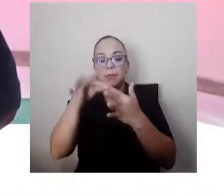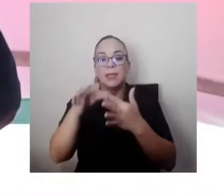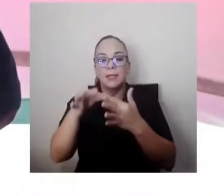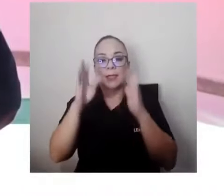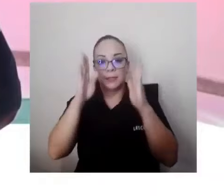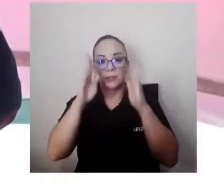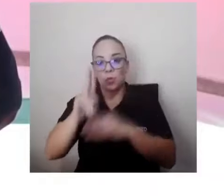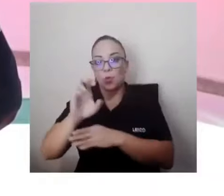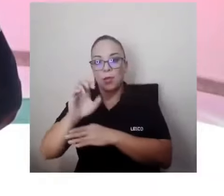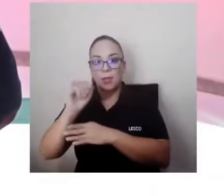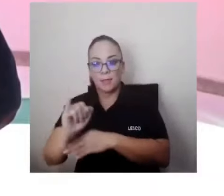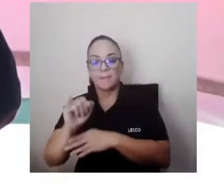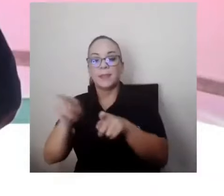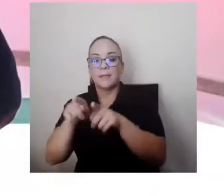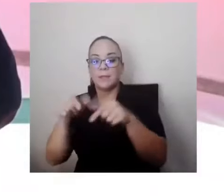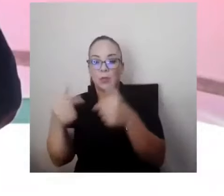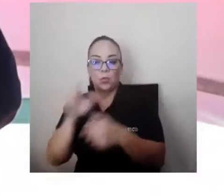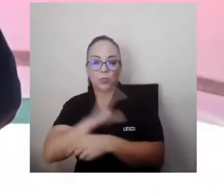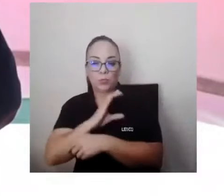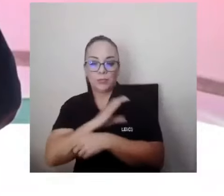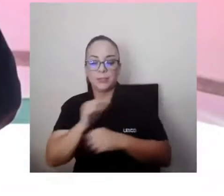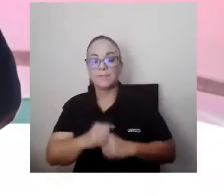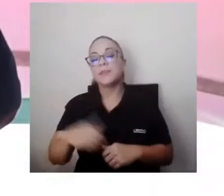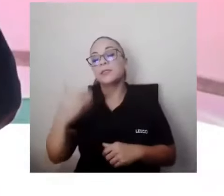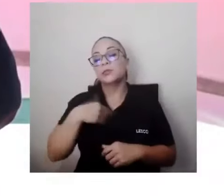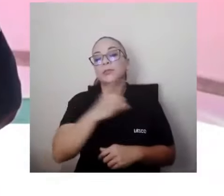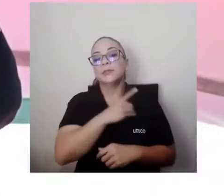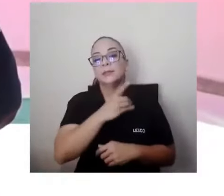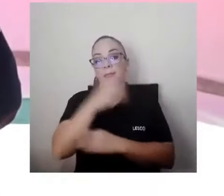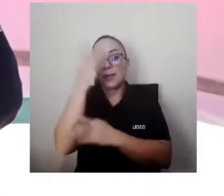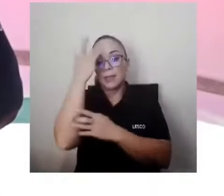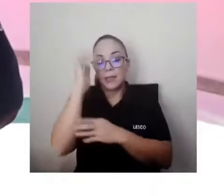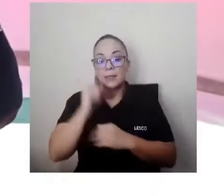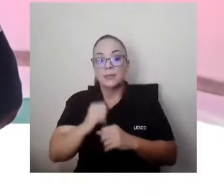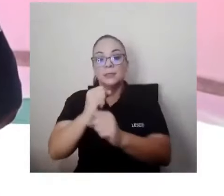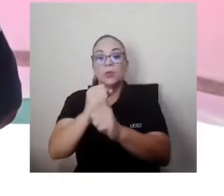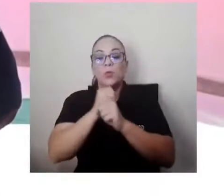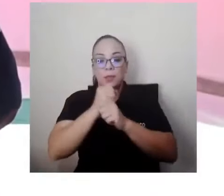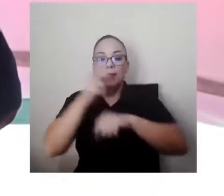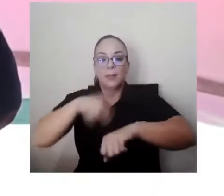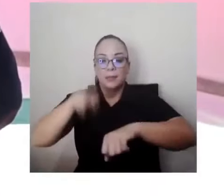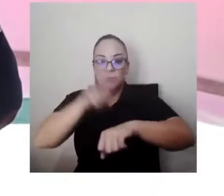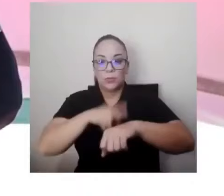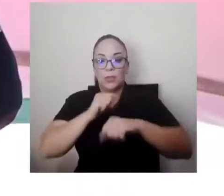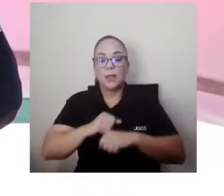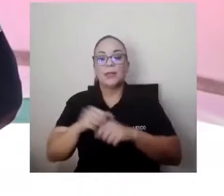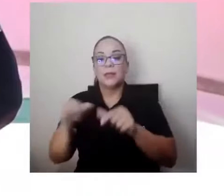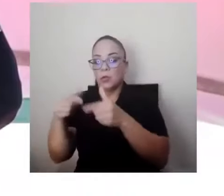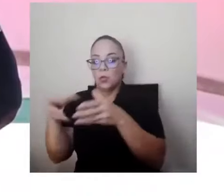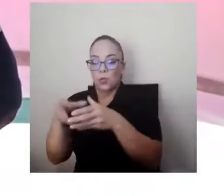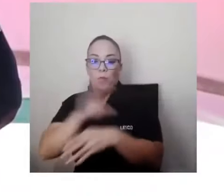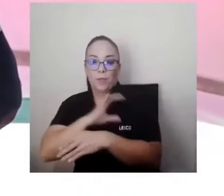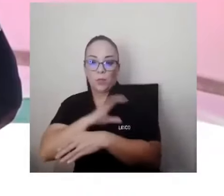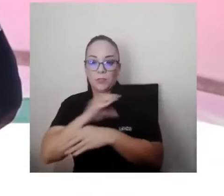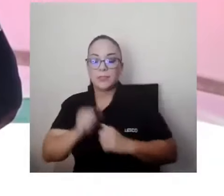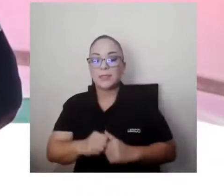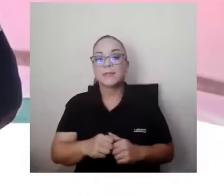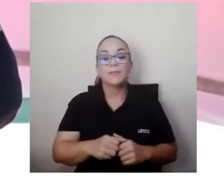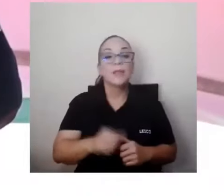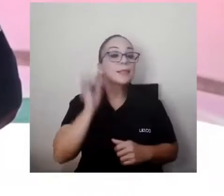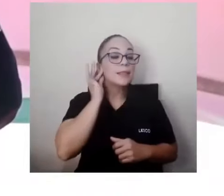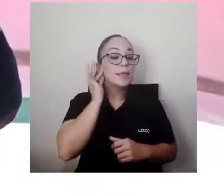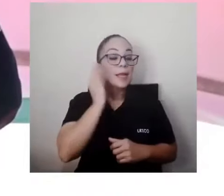y oficiales, señor director de Inteligencia y Seguridad Nacional y oficiales, señora directora